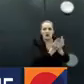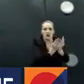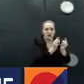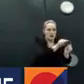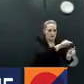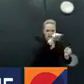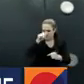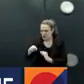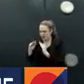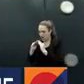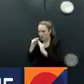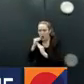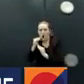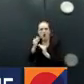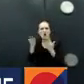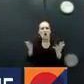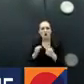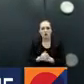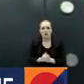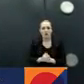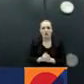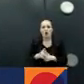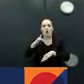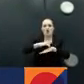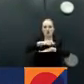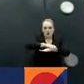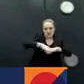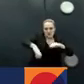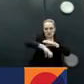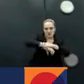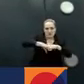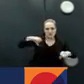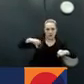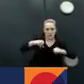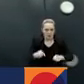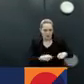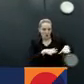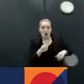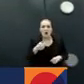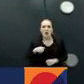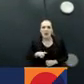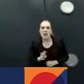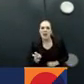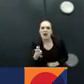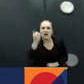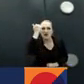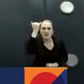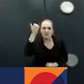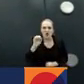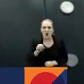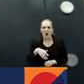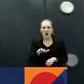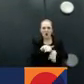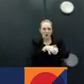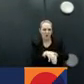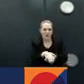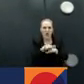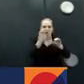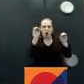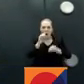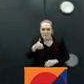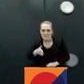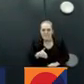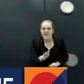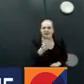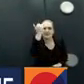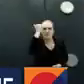hogares. Tienen que quitarse sus zapatos, a que los muerde una culebra, a que los puye una raya, un pez, algo les pasa a estos